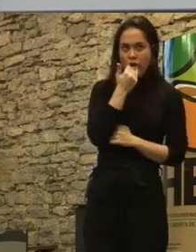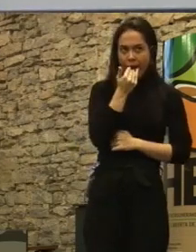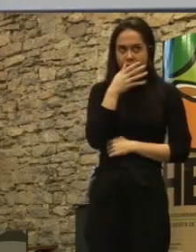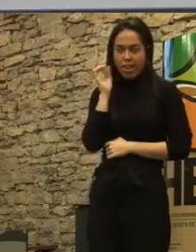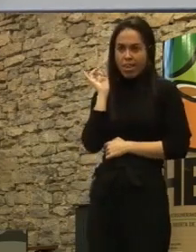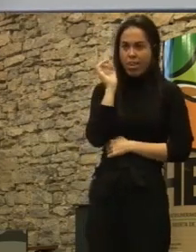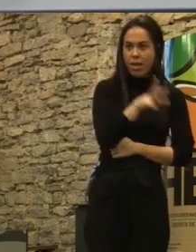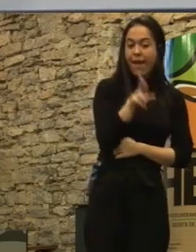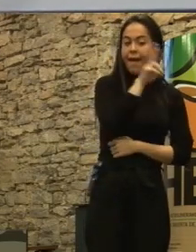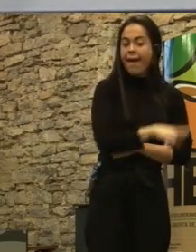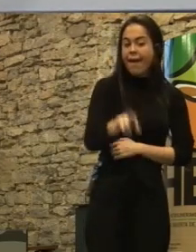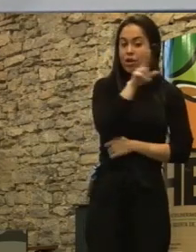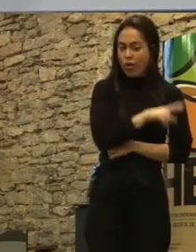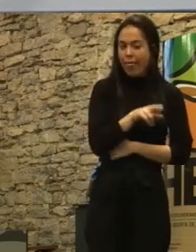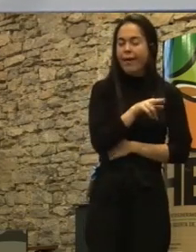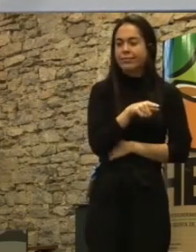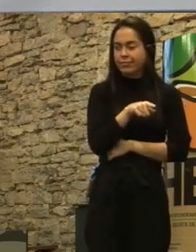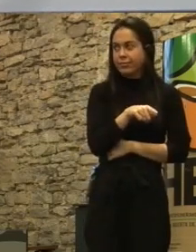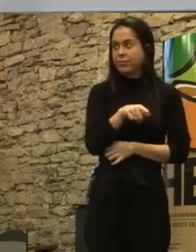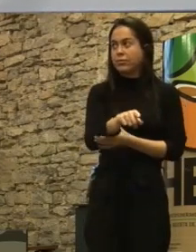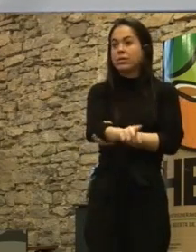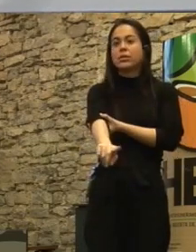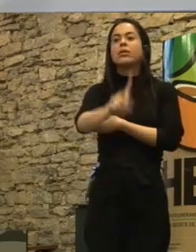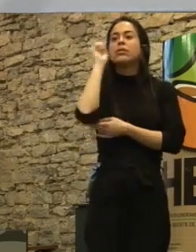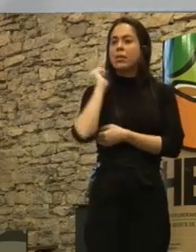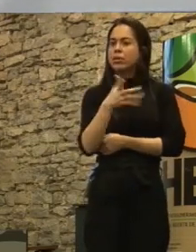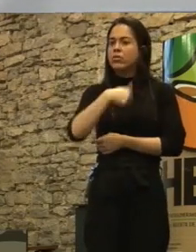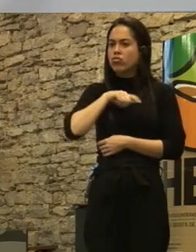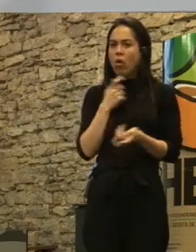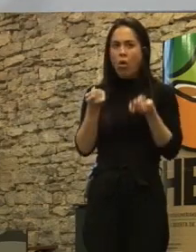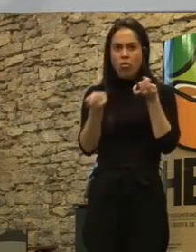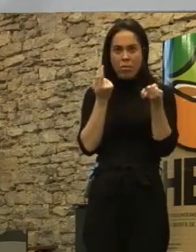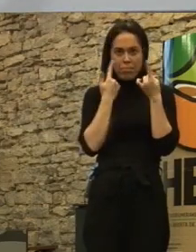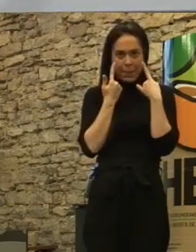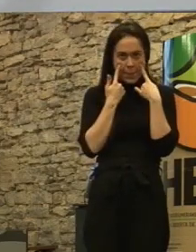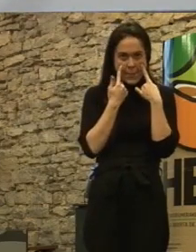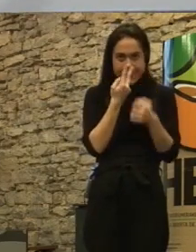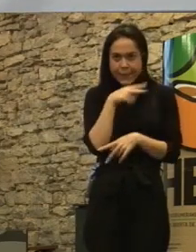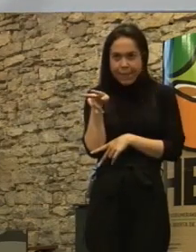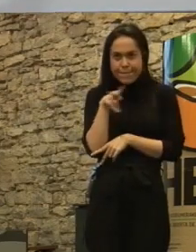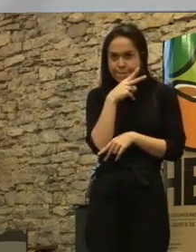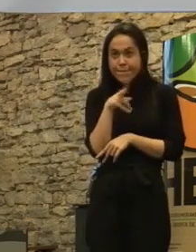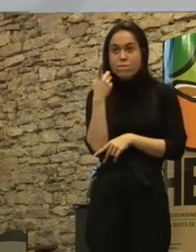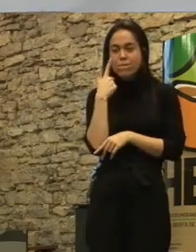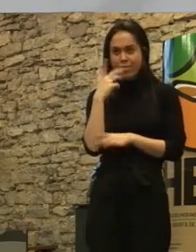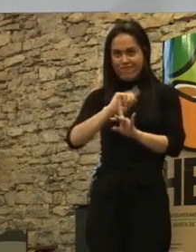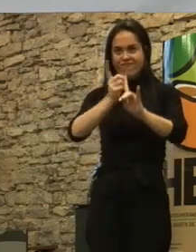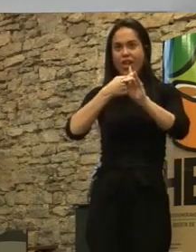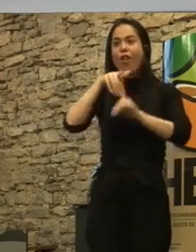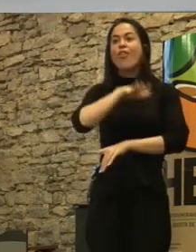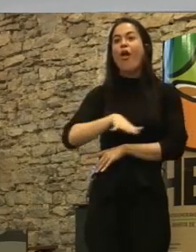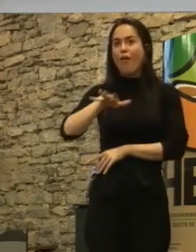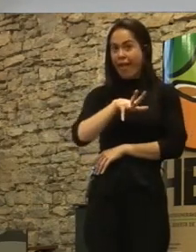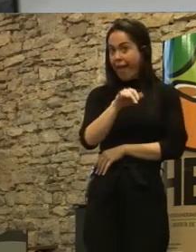recordarle que eso también es emprendimiento social, tener los ojos abiertos, a ver qué hay alrededor, dónde está el modelo, y luego todos